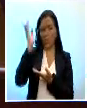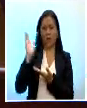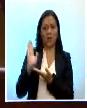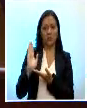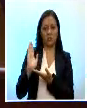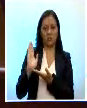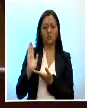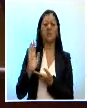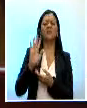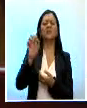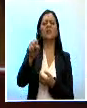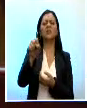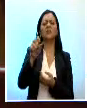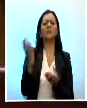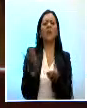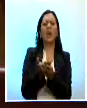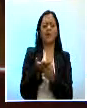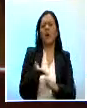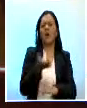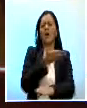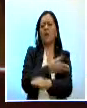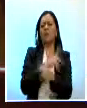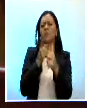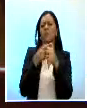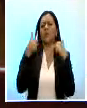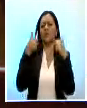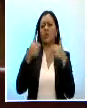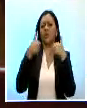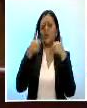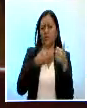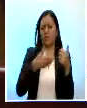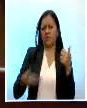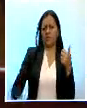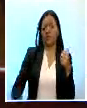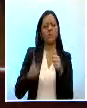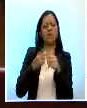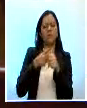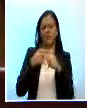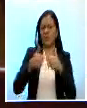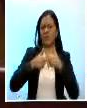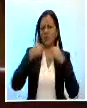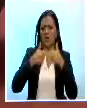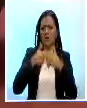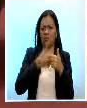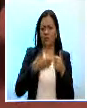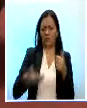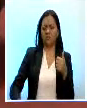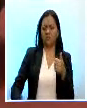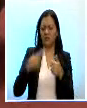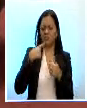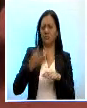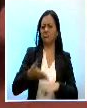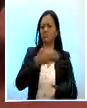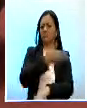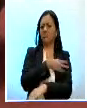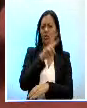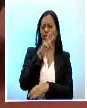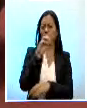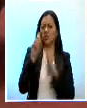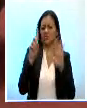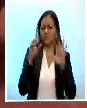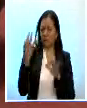viene... ¿ese es un acta cuando el economista Correa era candidato a la presidencia? Cuando Rafael Correa era candidato a presidente en el 2006.